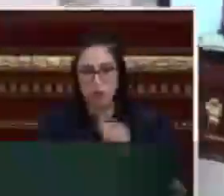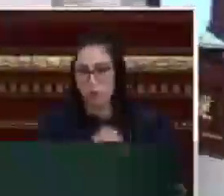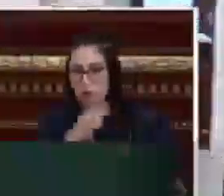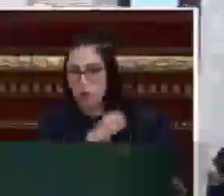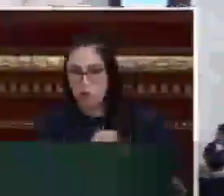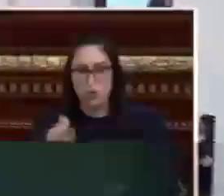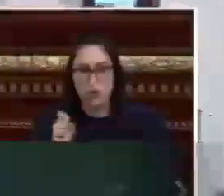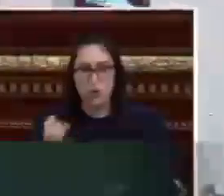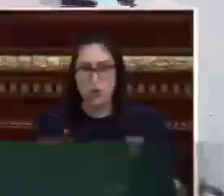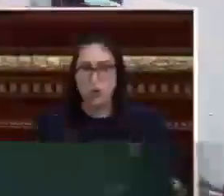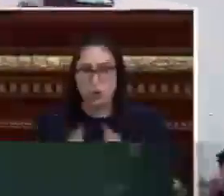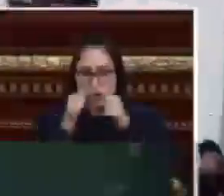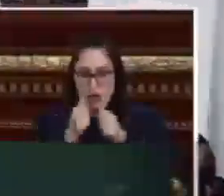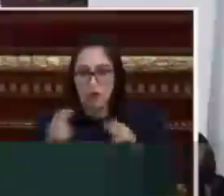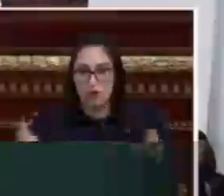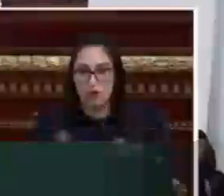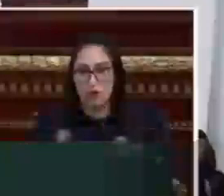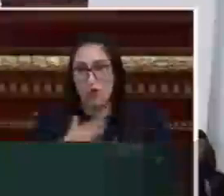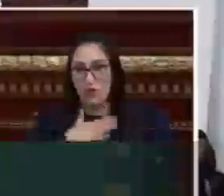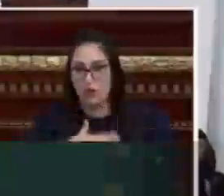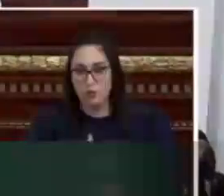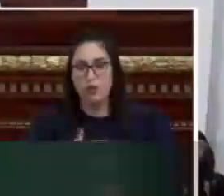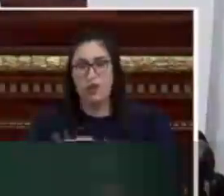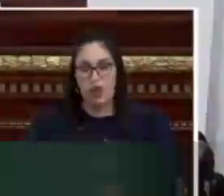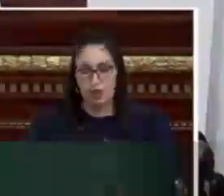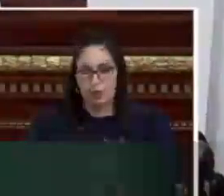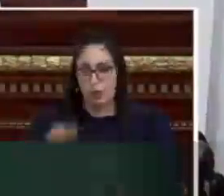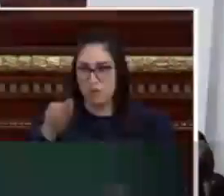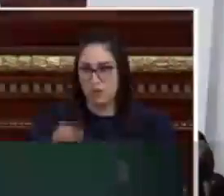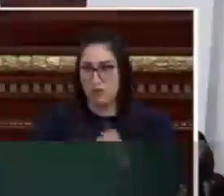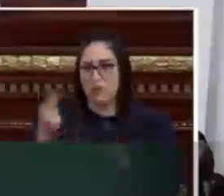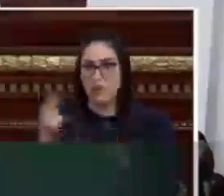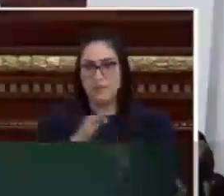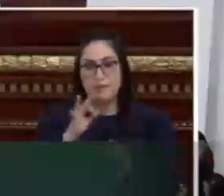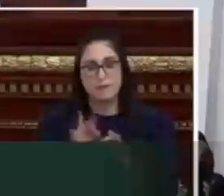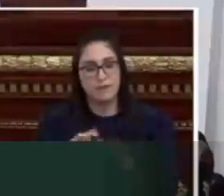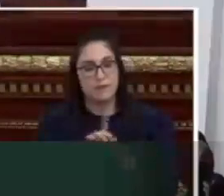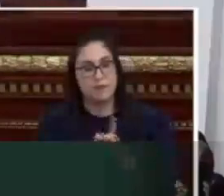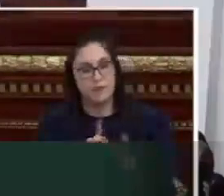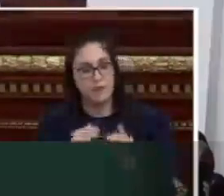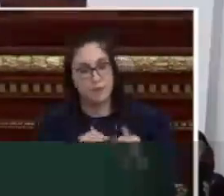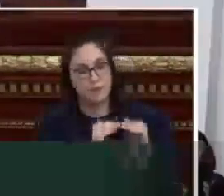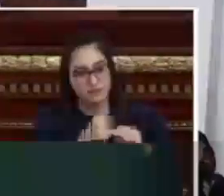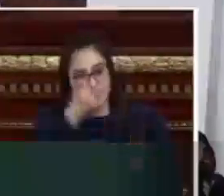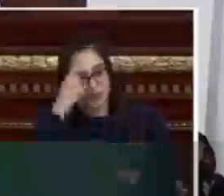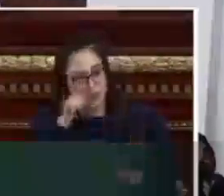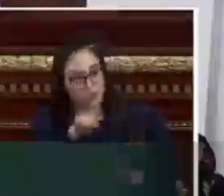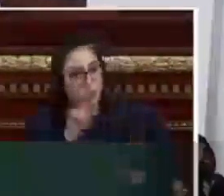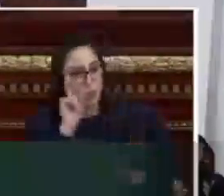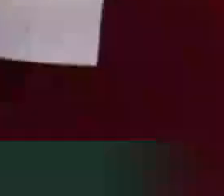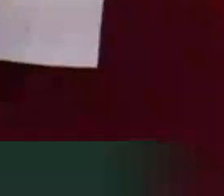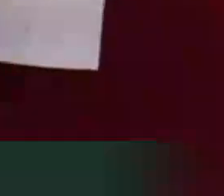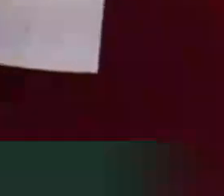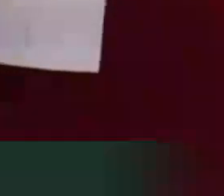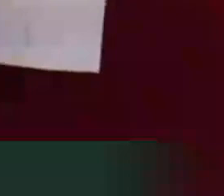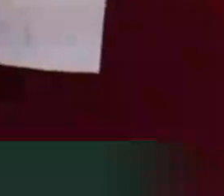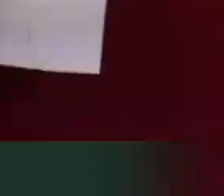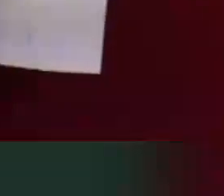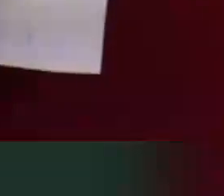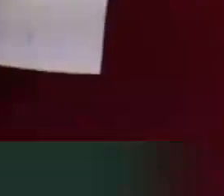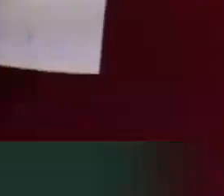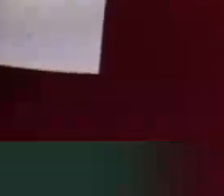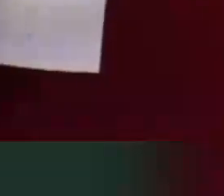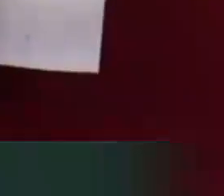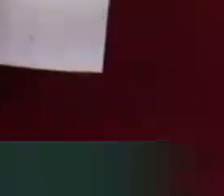Administración y Procuración de Justicia y la Igualdad de Género, se sigue avanzando en el camino de los derechos de las mujeres, echando